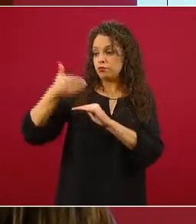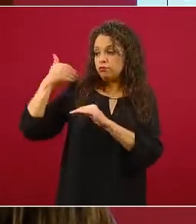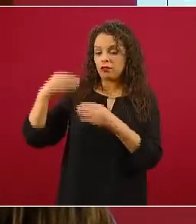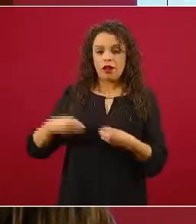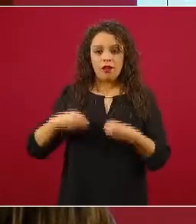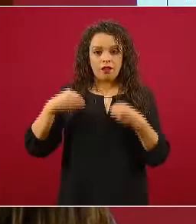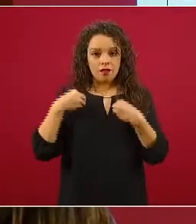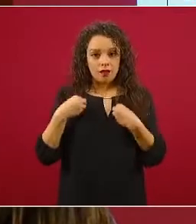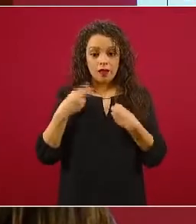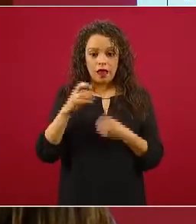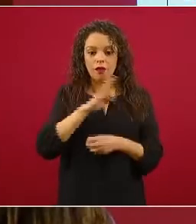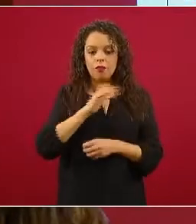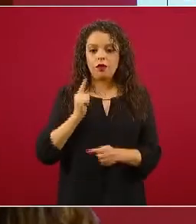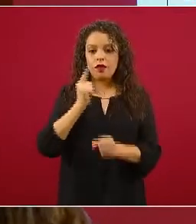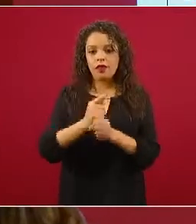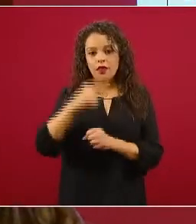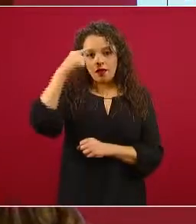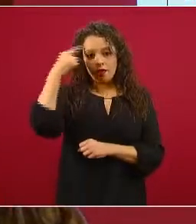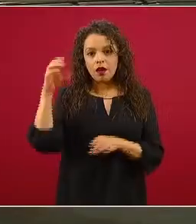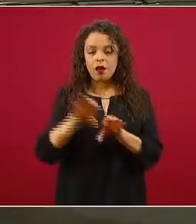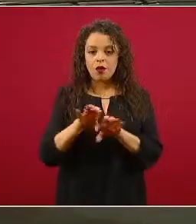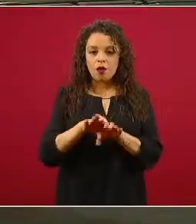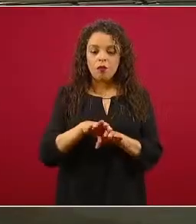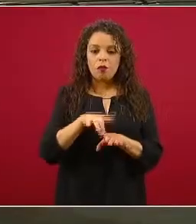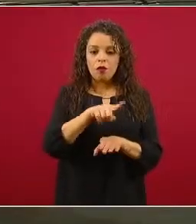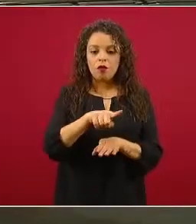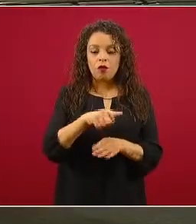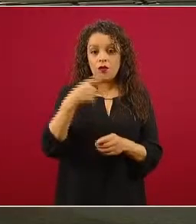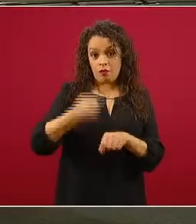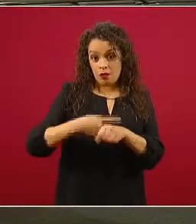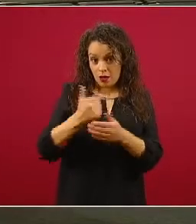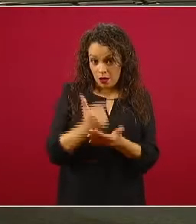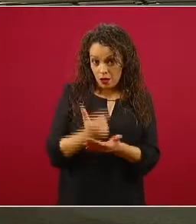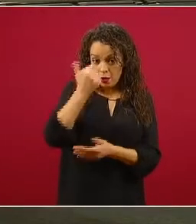de tener una enfermedad grave. La que sigue, por favor.